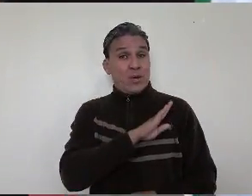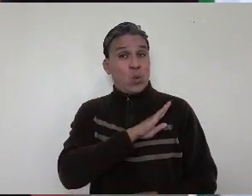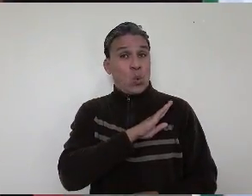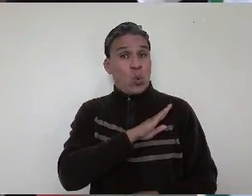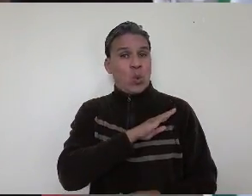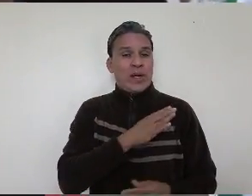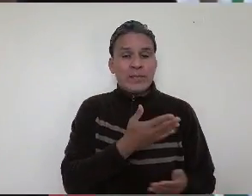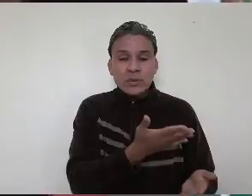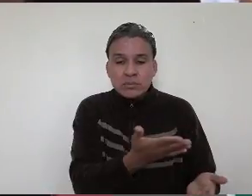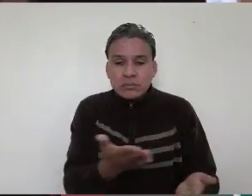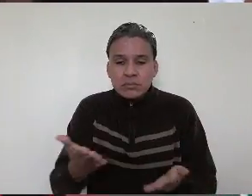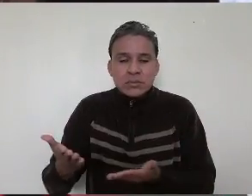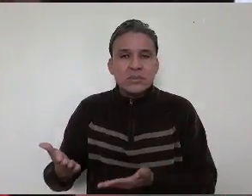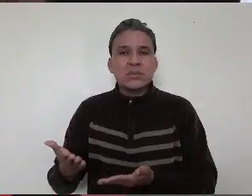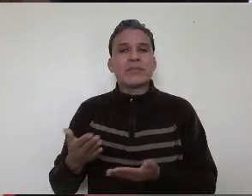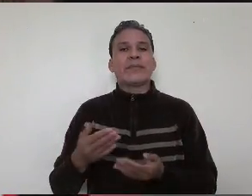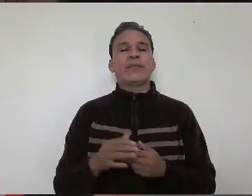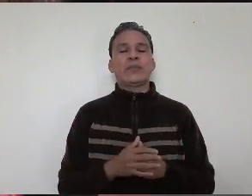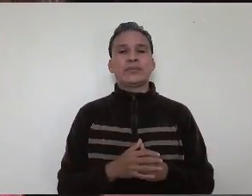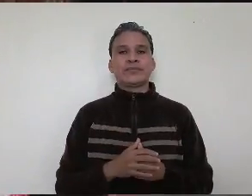ustedes.